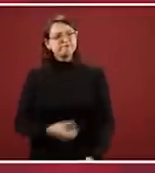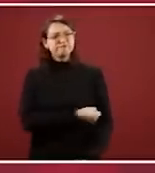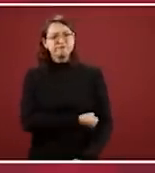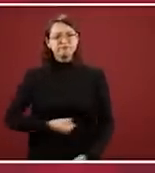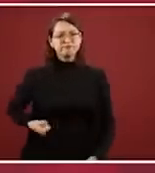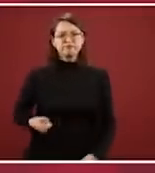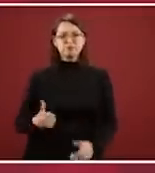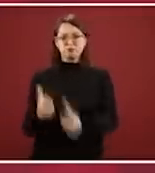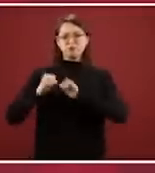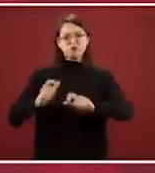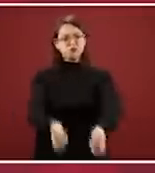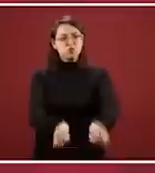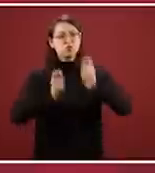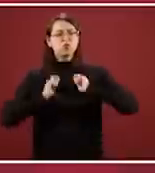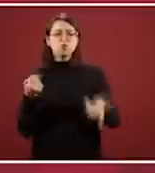humildad.